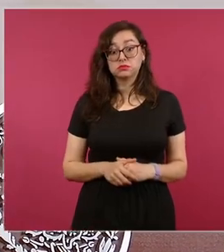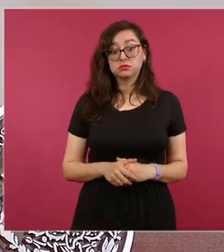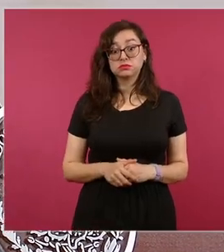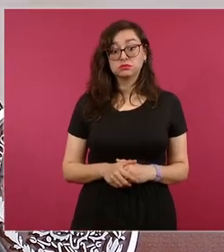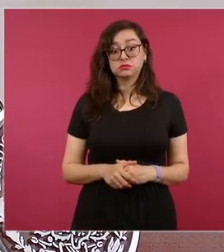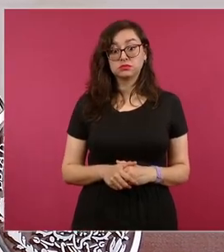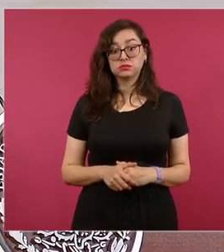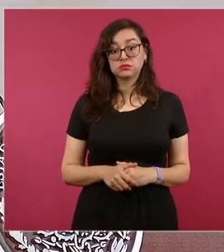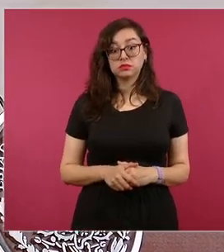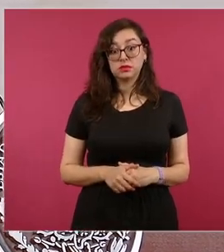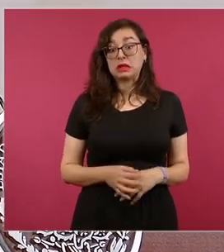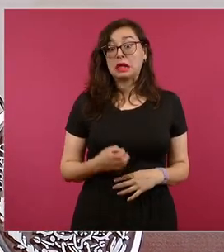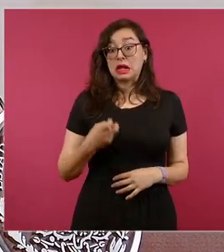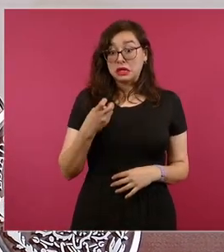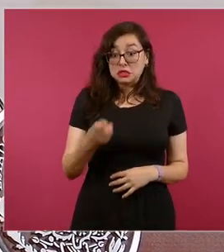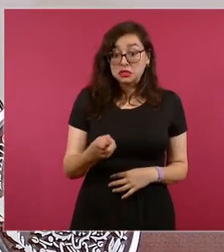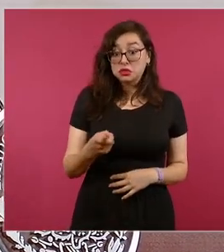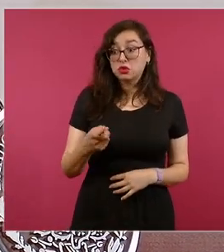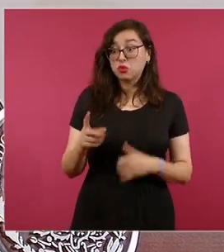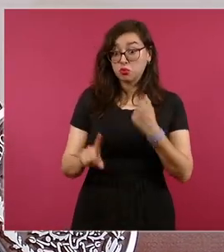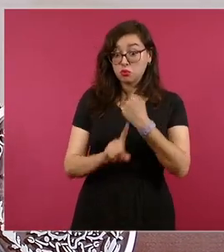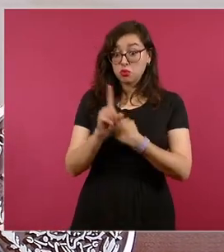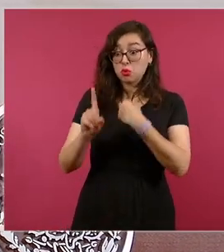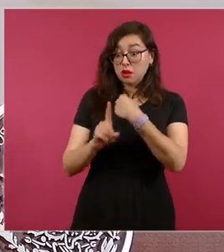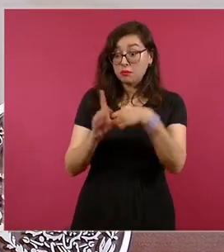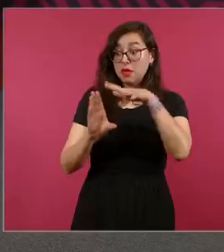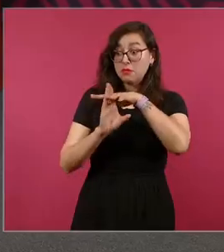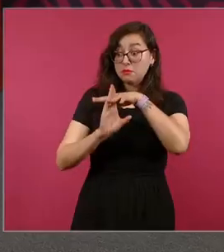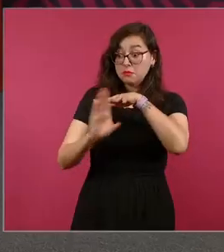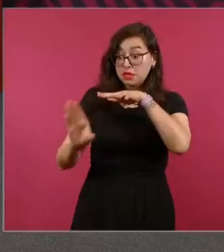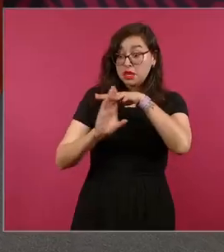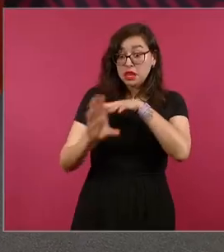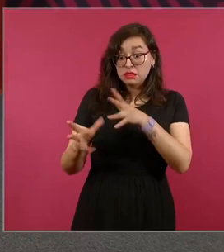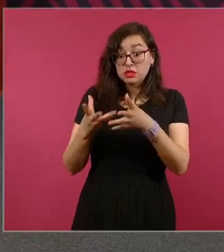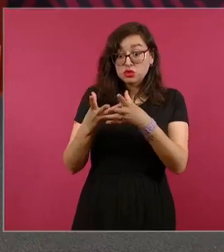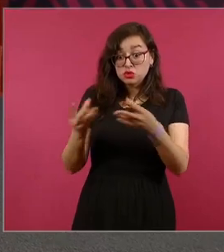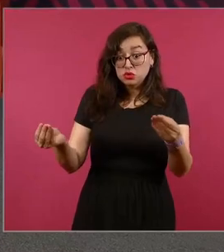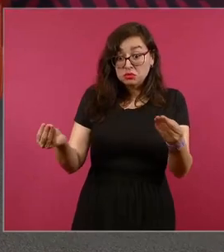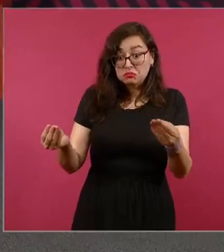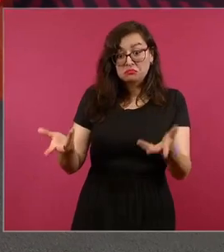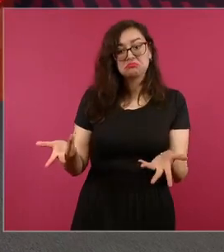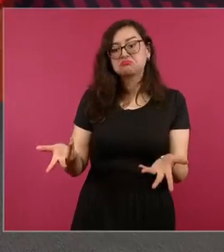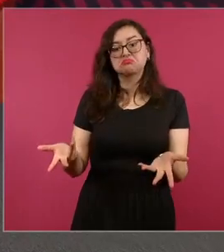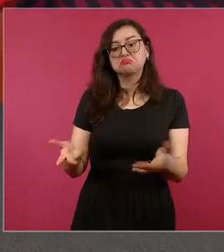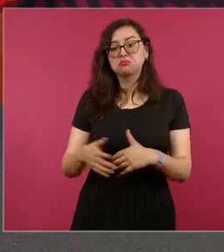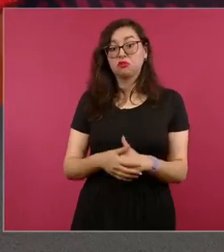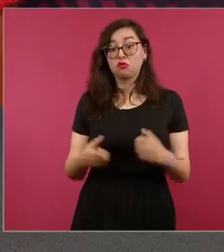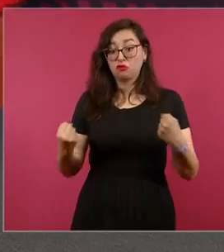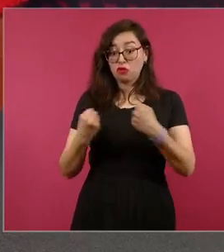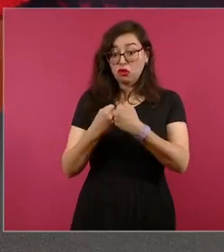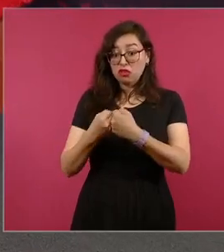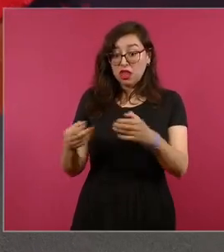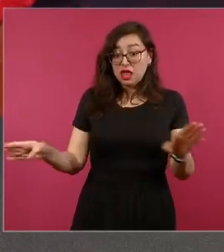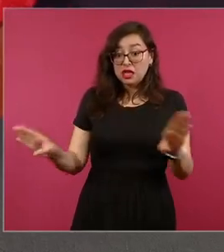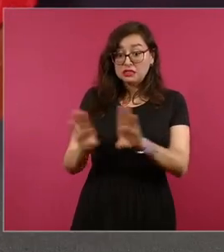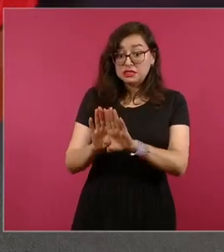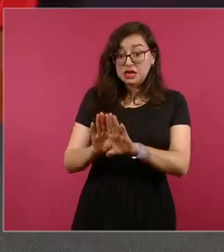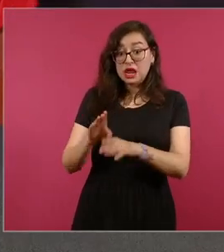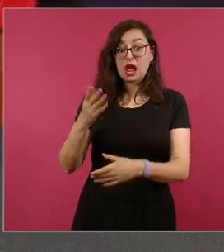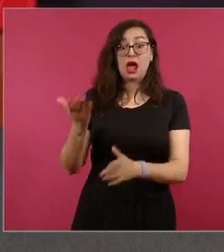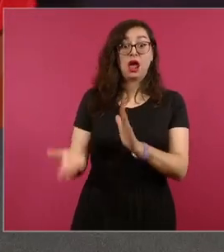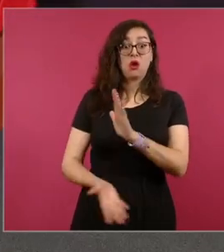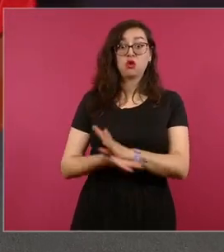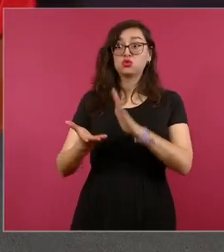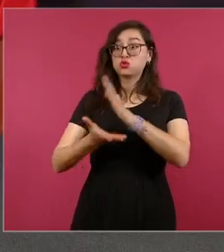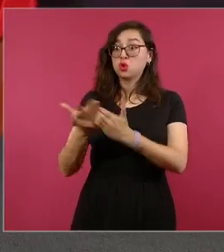no pensamos que se vaya a resolver el problema migratorio cerrando fronteras ni construyendo